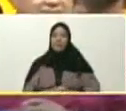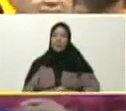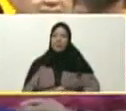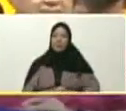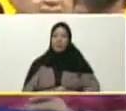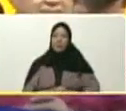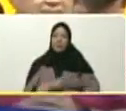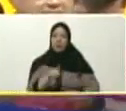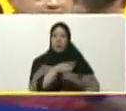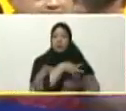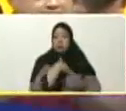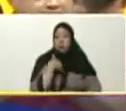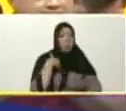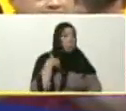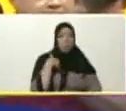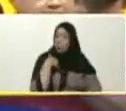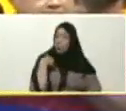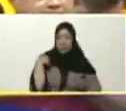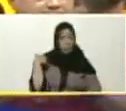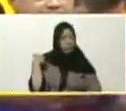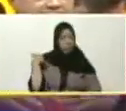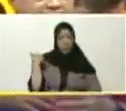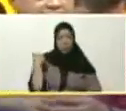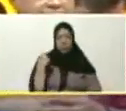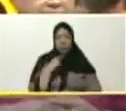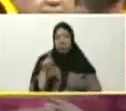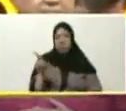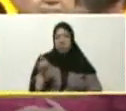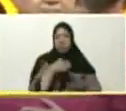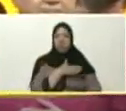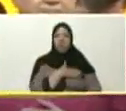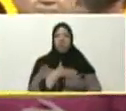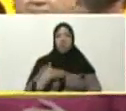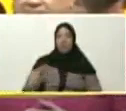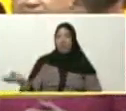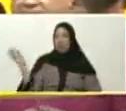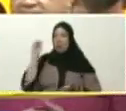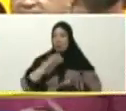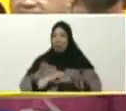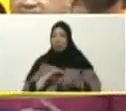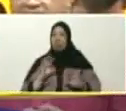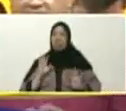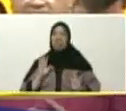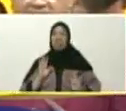Si tú no quieres, yo también quiero.